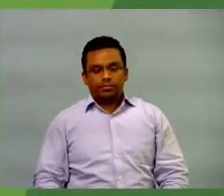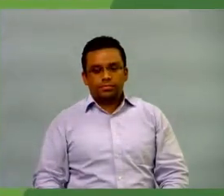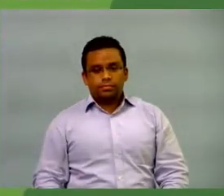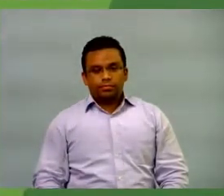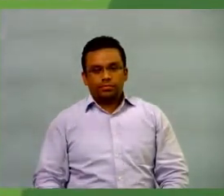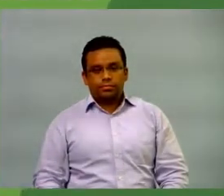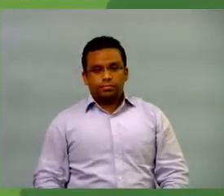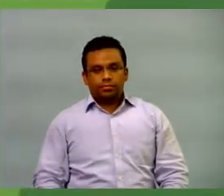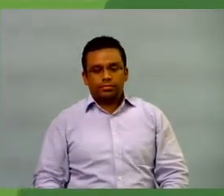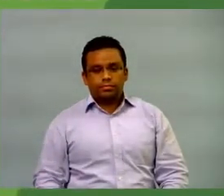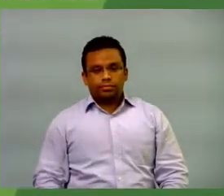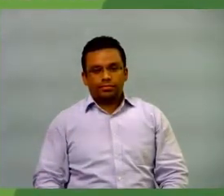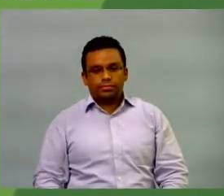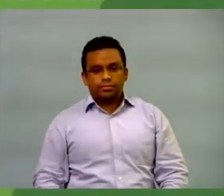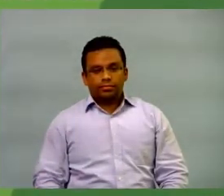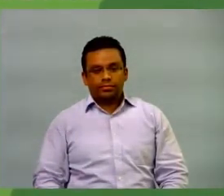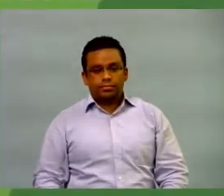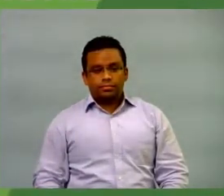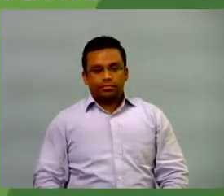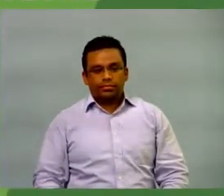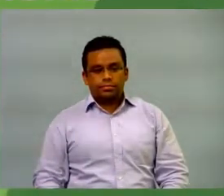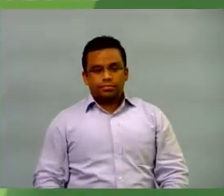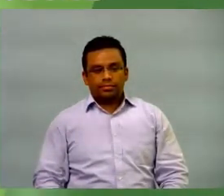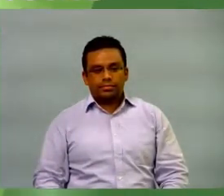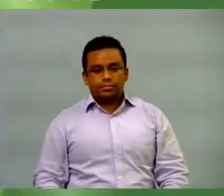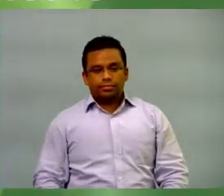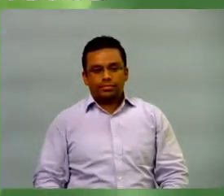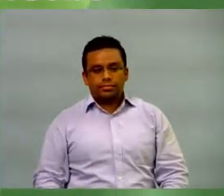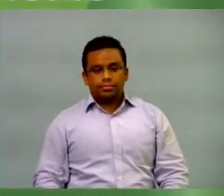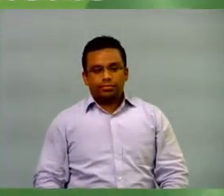¿Roso viene o no viene? Se hace calor.